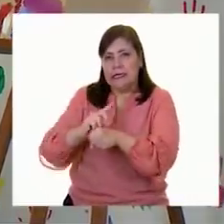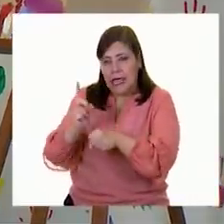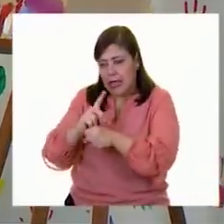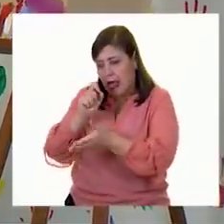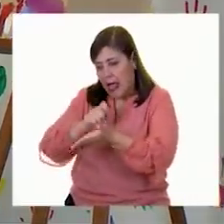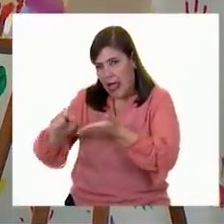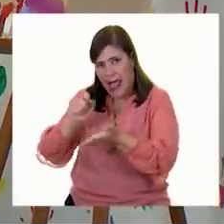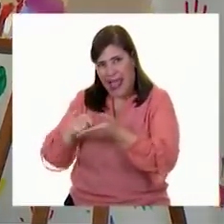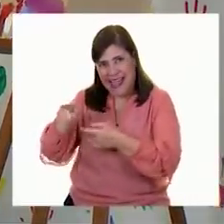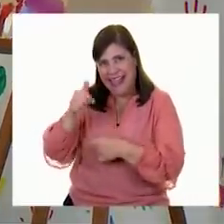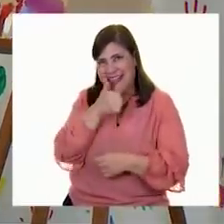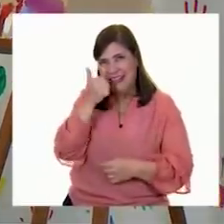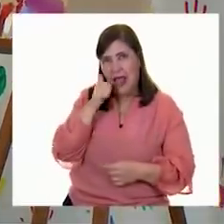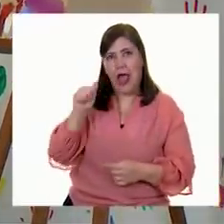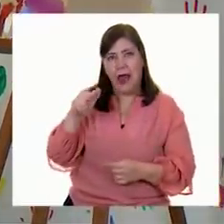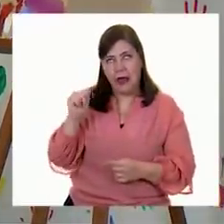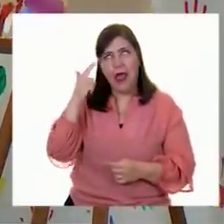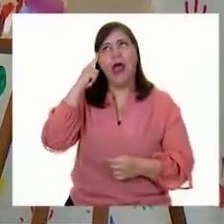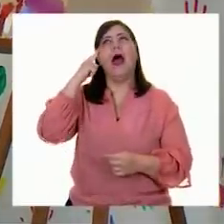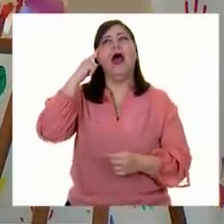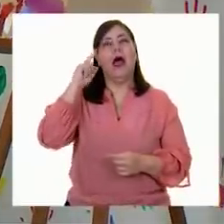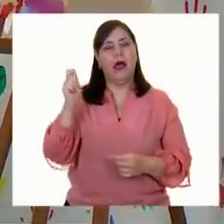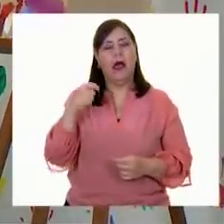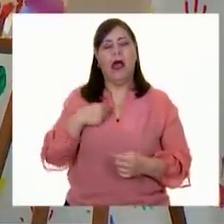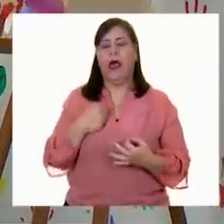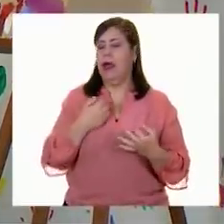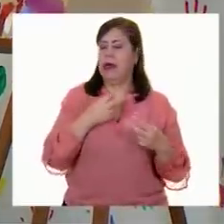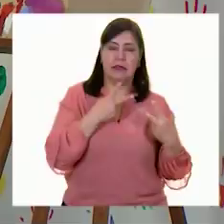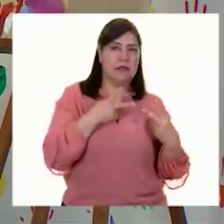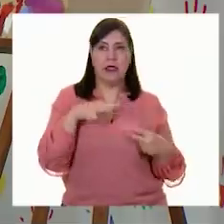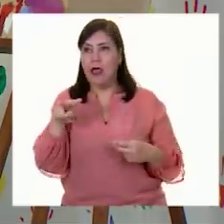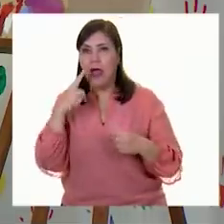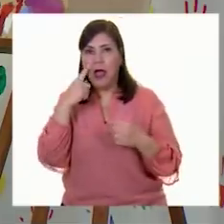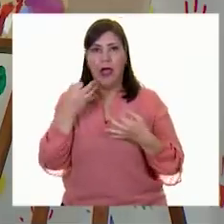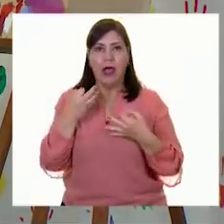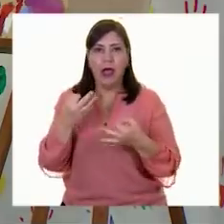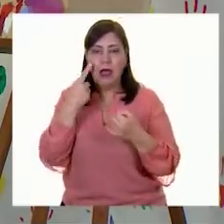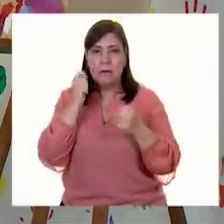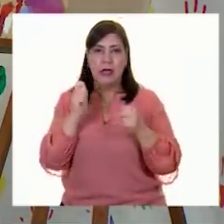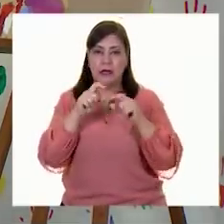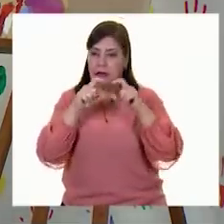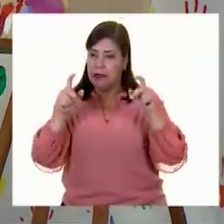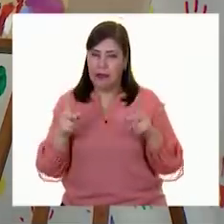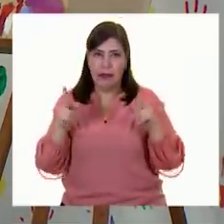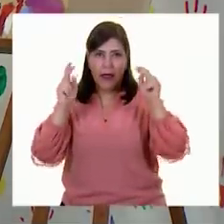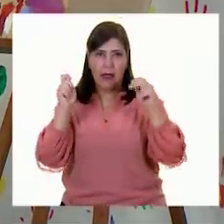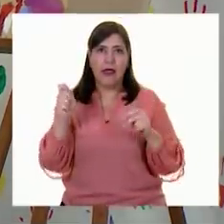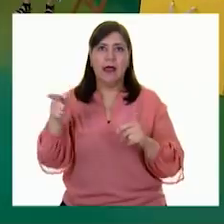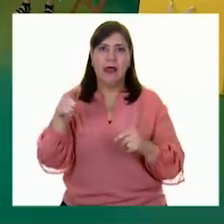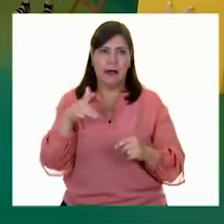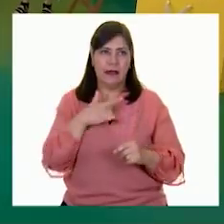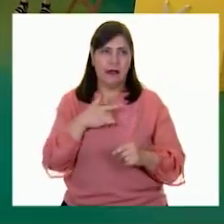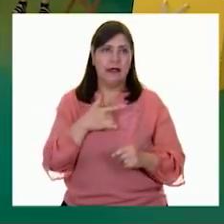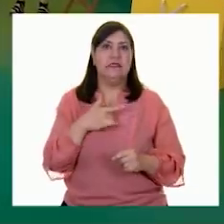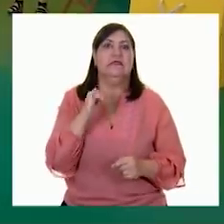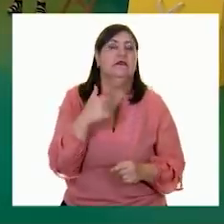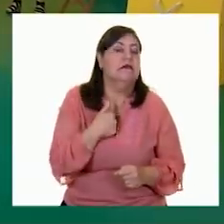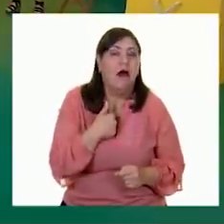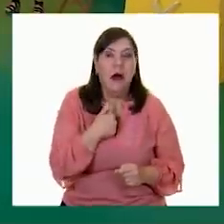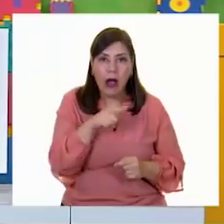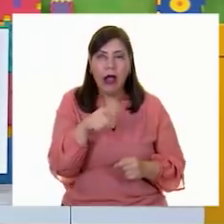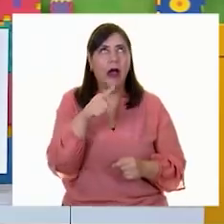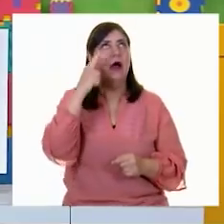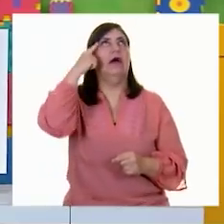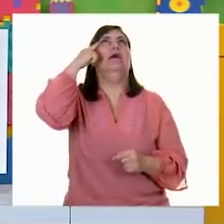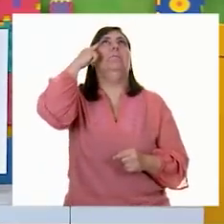alumna Ana. Tanto que atrapó mi atención esa frase que escribió al final, así como tú. Sí, yo casi la